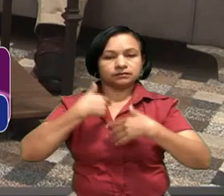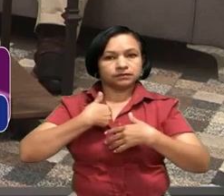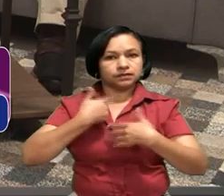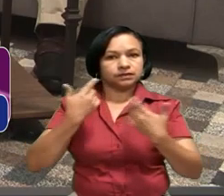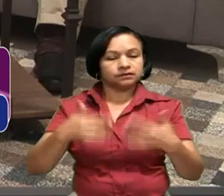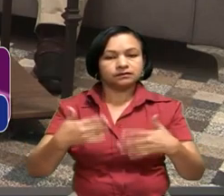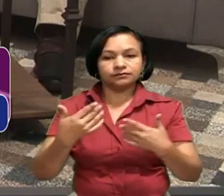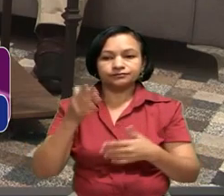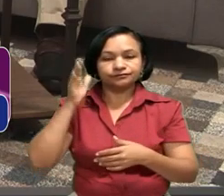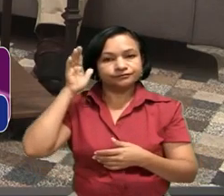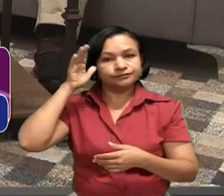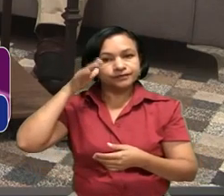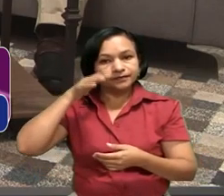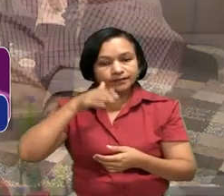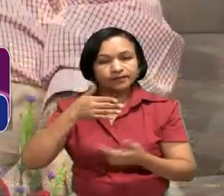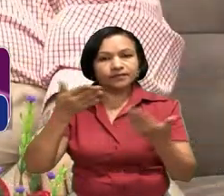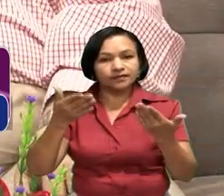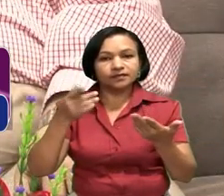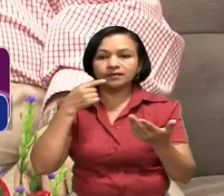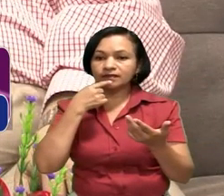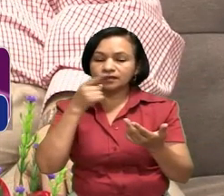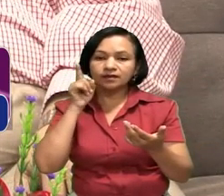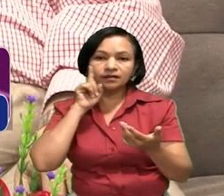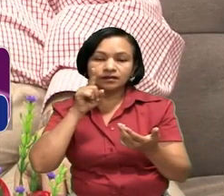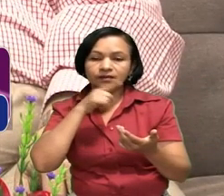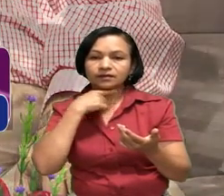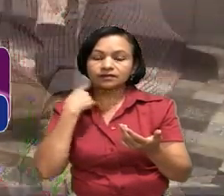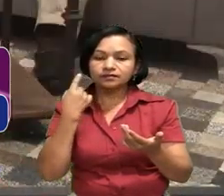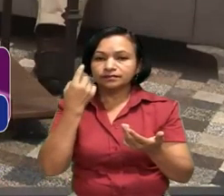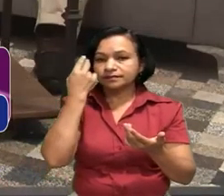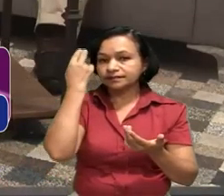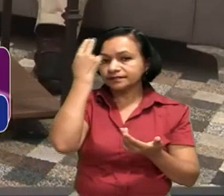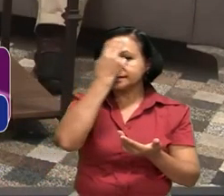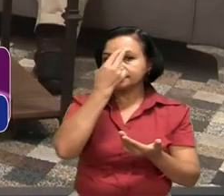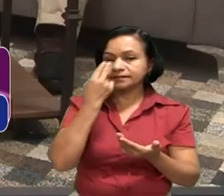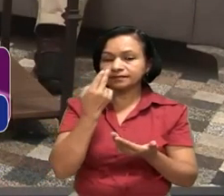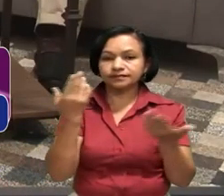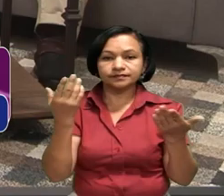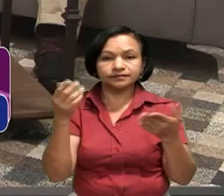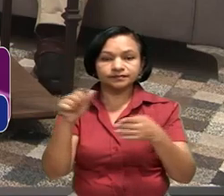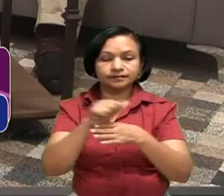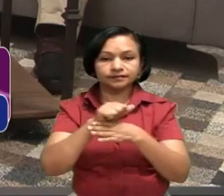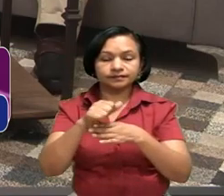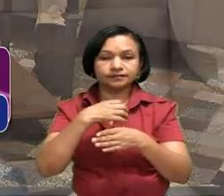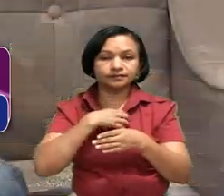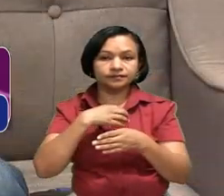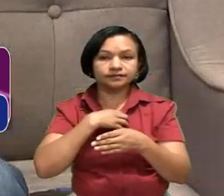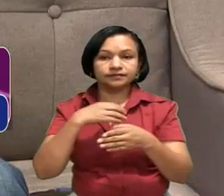en respecto y muy importante la credibilidad como es una pregunta a partir del ejercicio periodístico